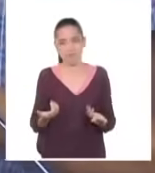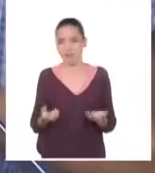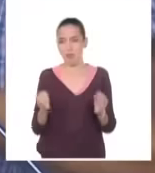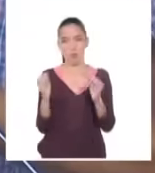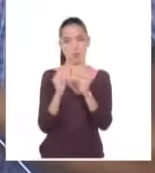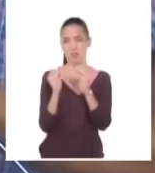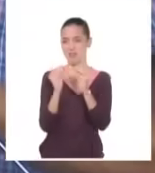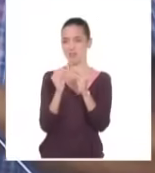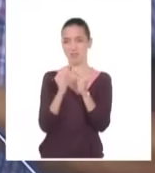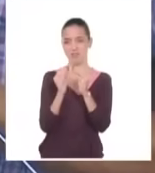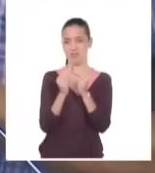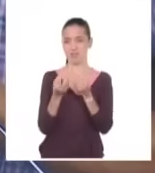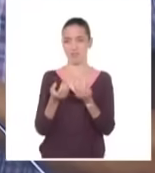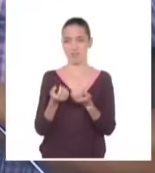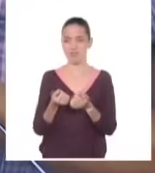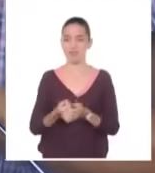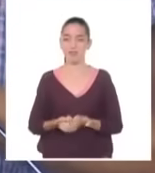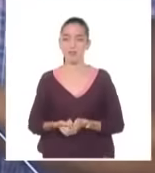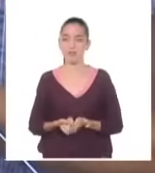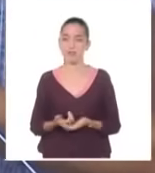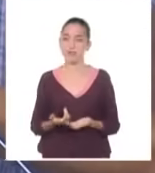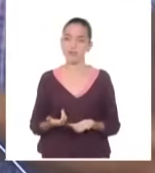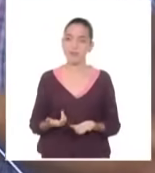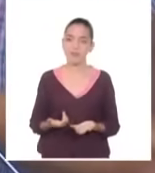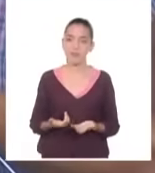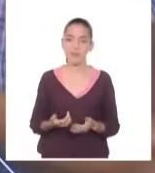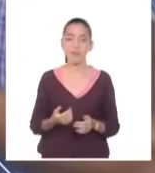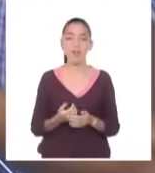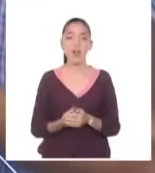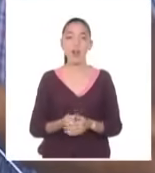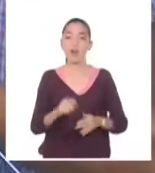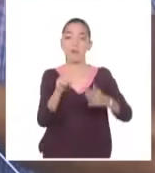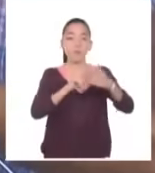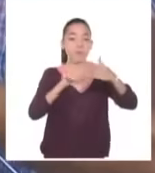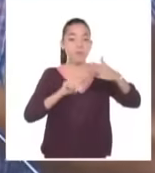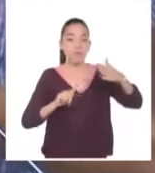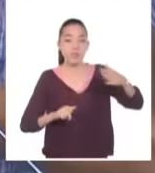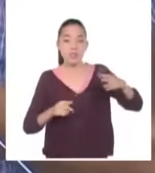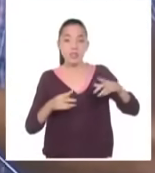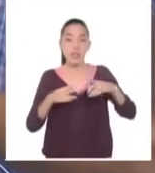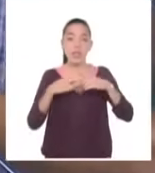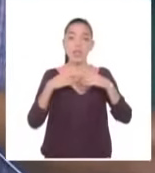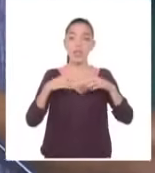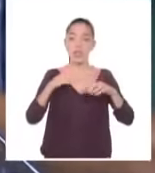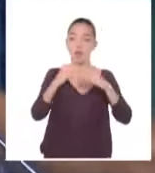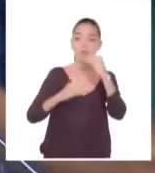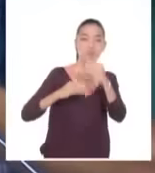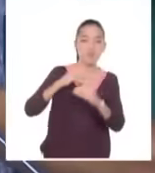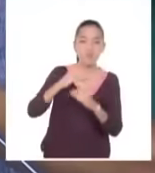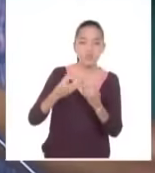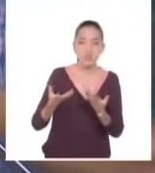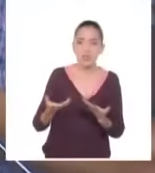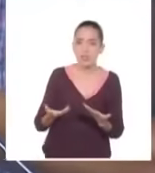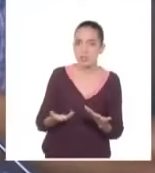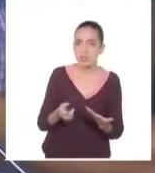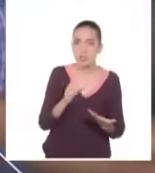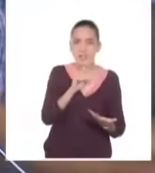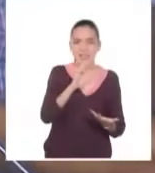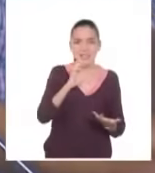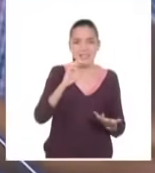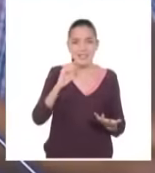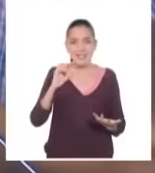llegar al 100%, es llegar al 100% de la generación de Cuba, que eso es imposible, y que vienen de España.